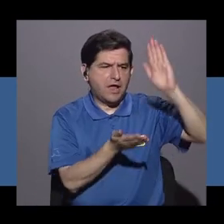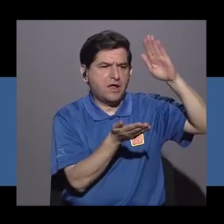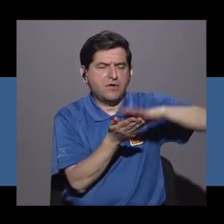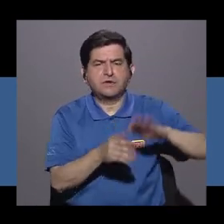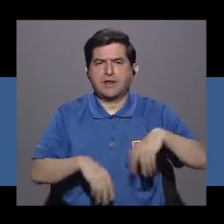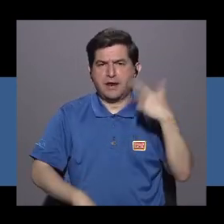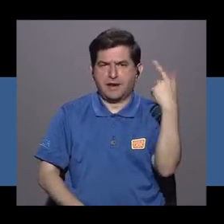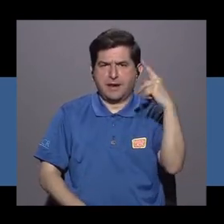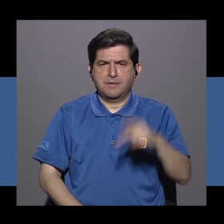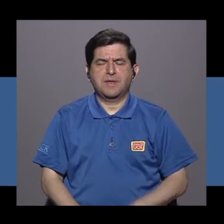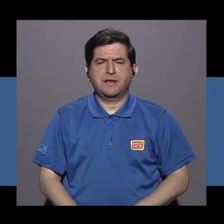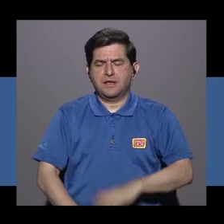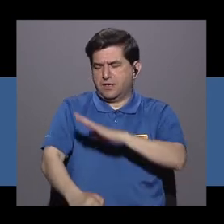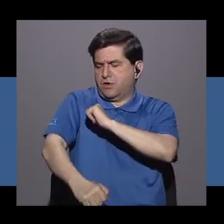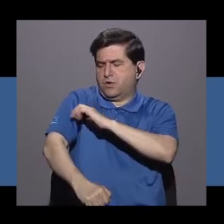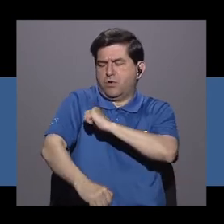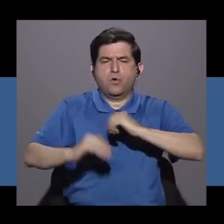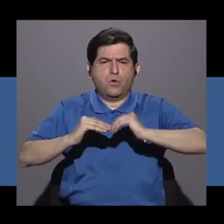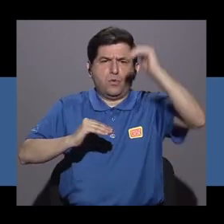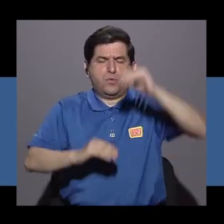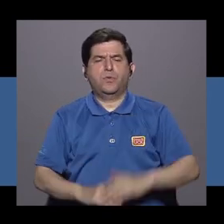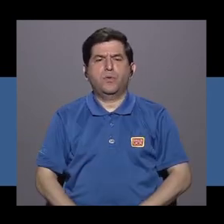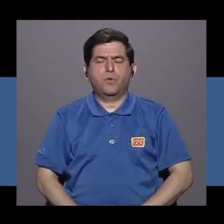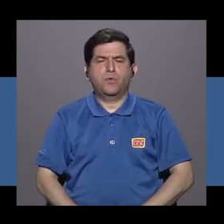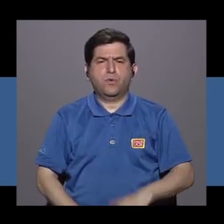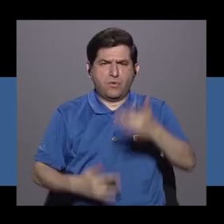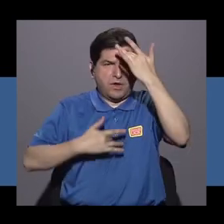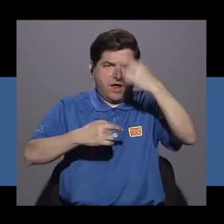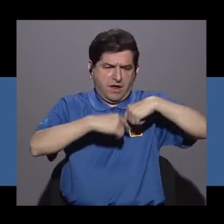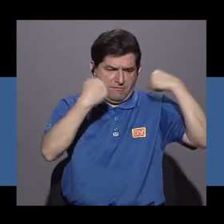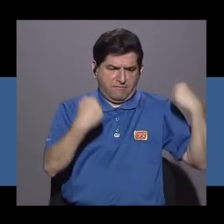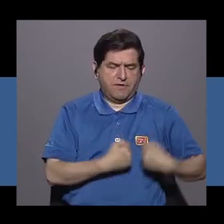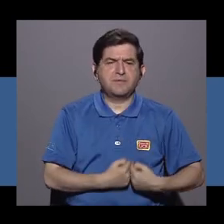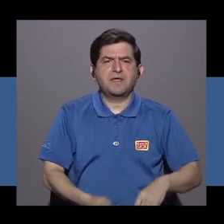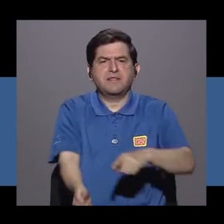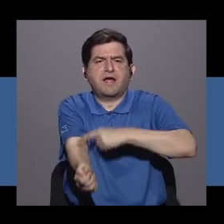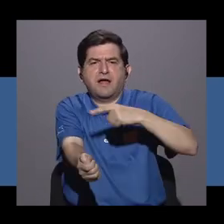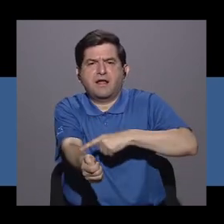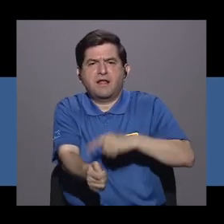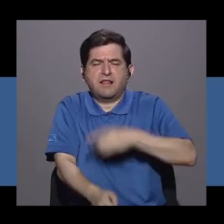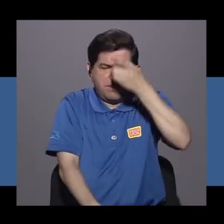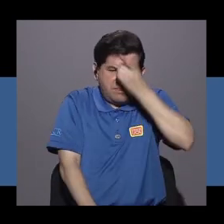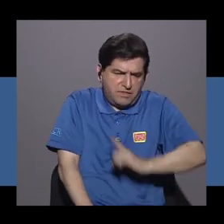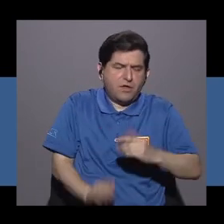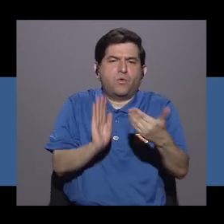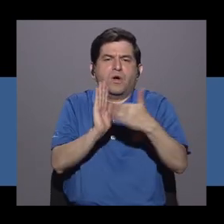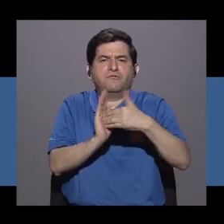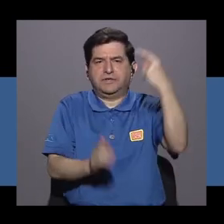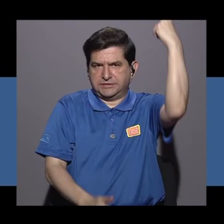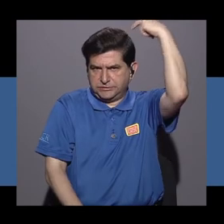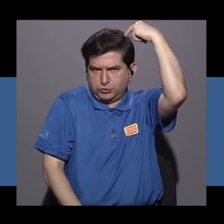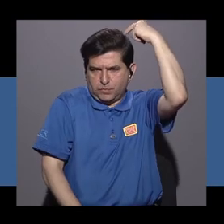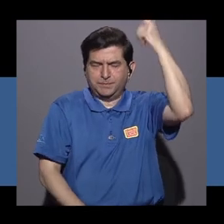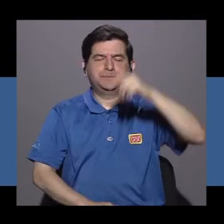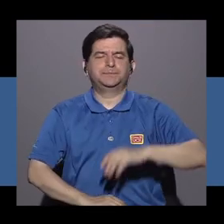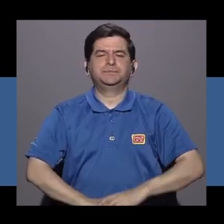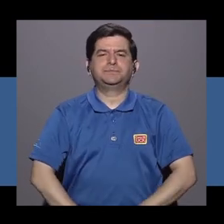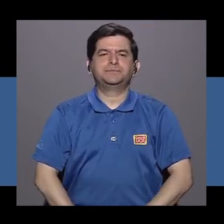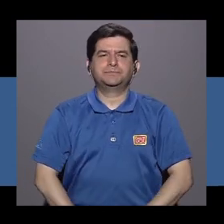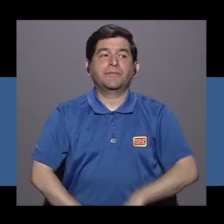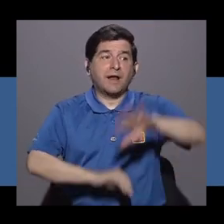la reducción del riesgo a padecer hipertensión, cardiopatías coronarias, diabetes, depresión y afectaciones